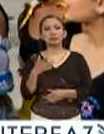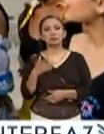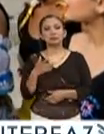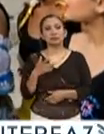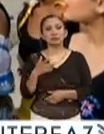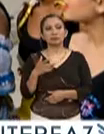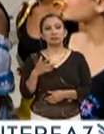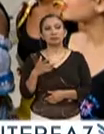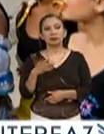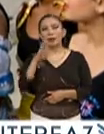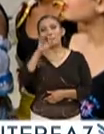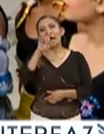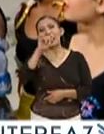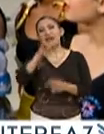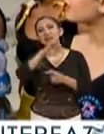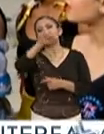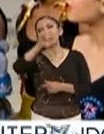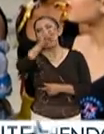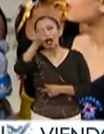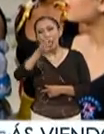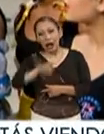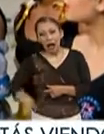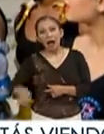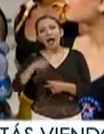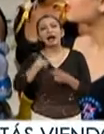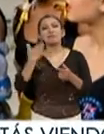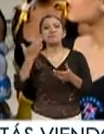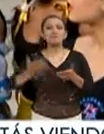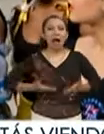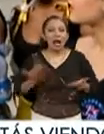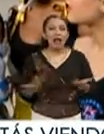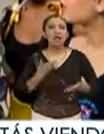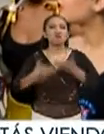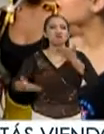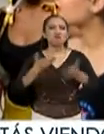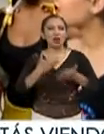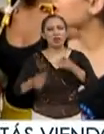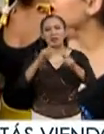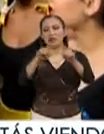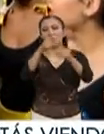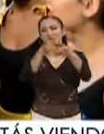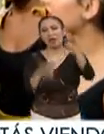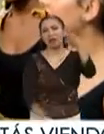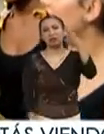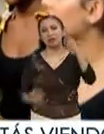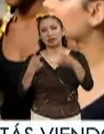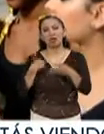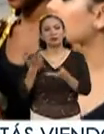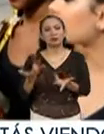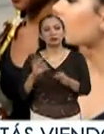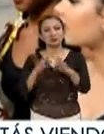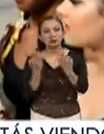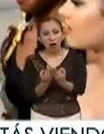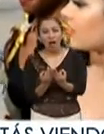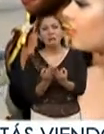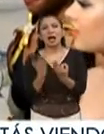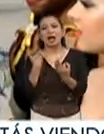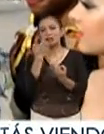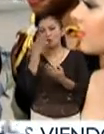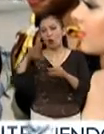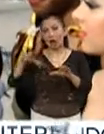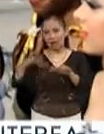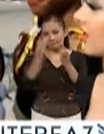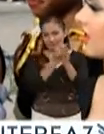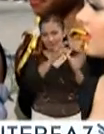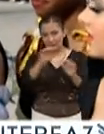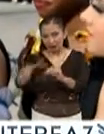fazem balé, jazz, samba, contemporâneo, sapateado, tem vários estilos de dança na academia.